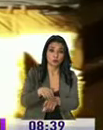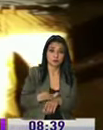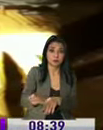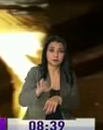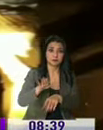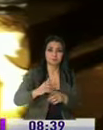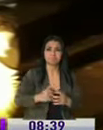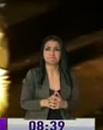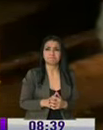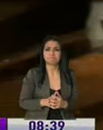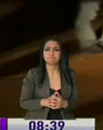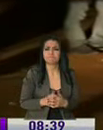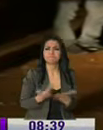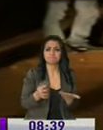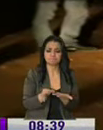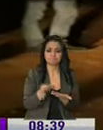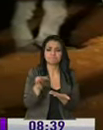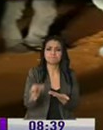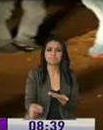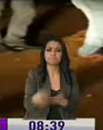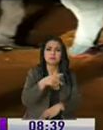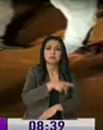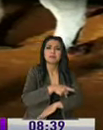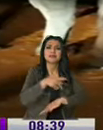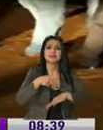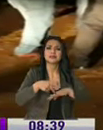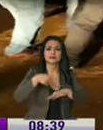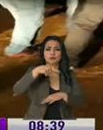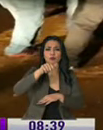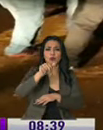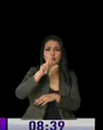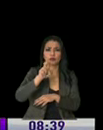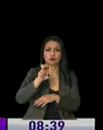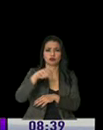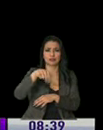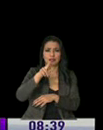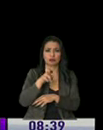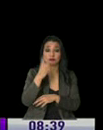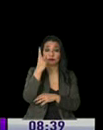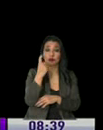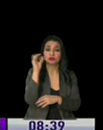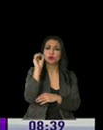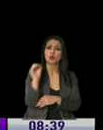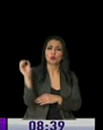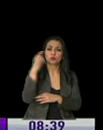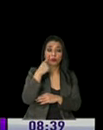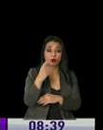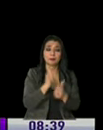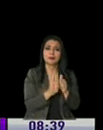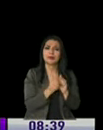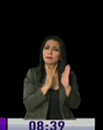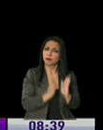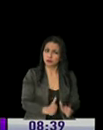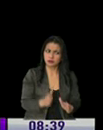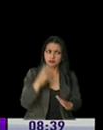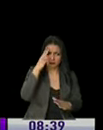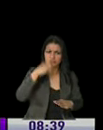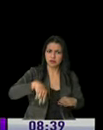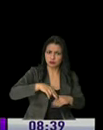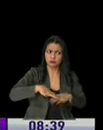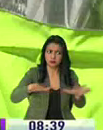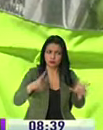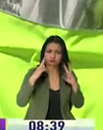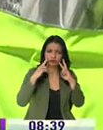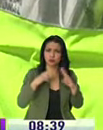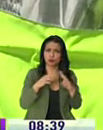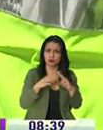Sucedió en el cantón Puerto Quito, provincia de Pichincha, el 11 de octubre, segundo Ricardo Padilla, un deportista reconocido a nivel nacional e internacional,